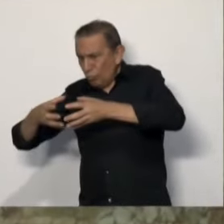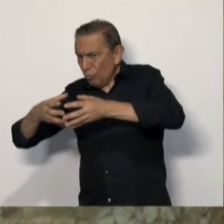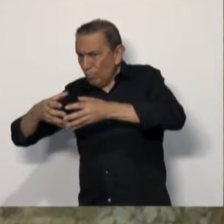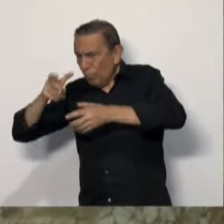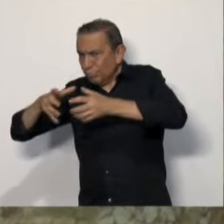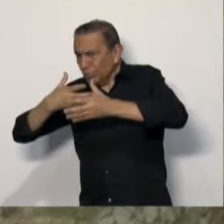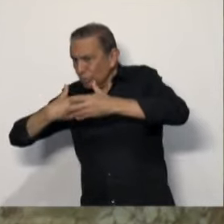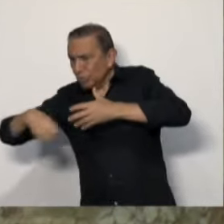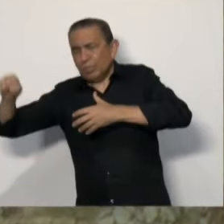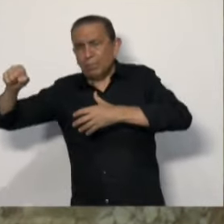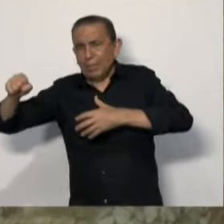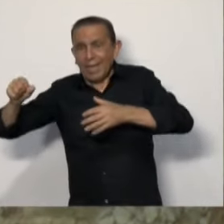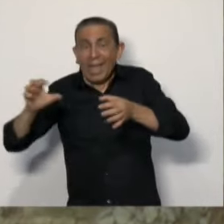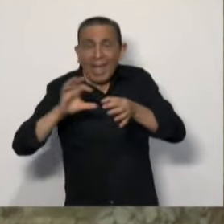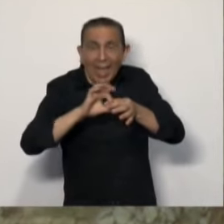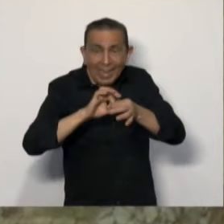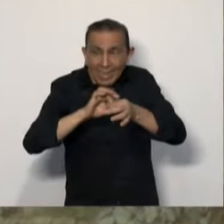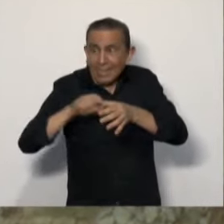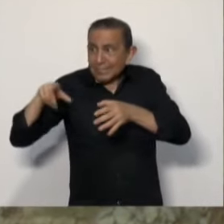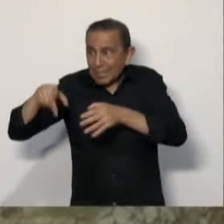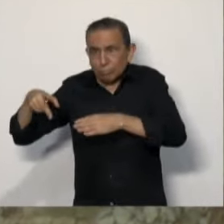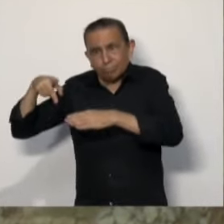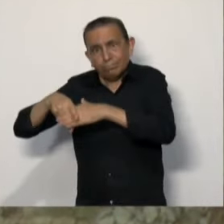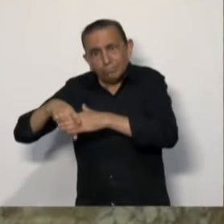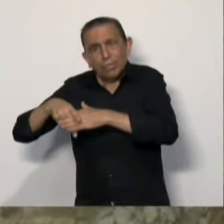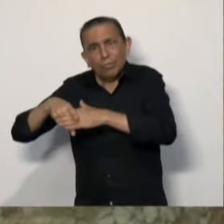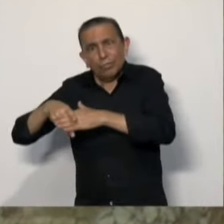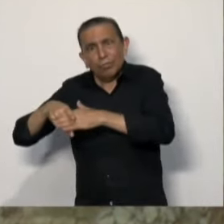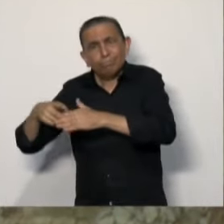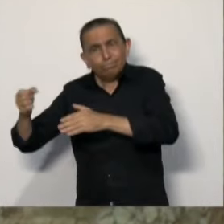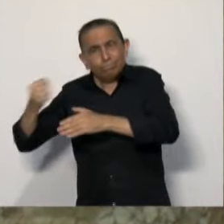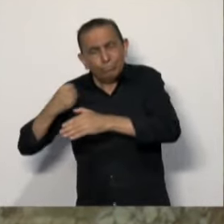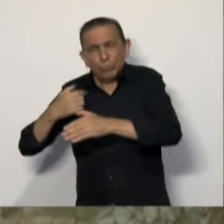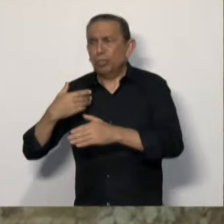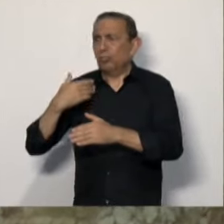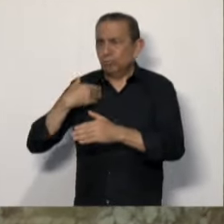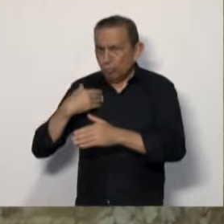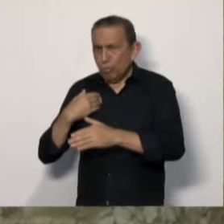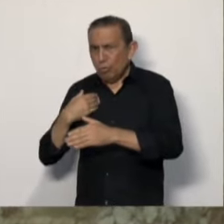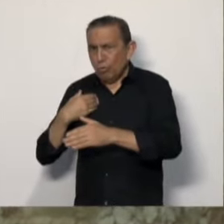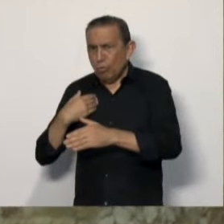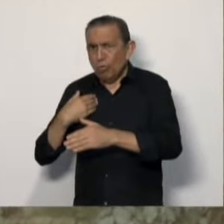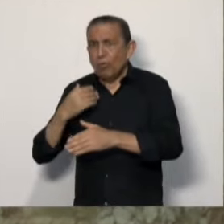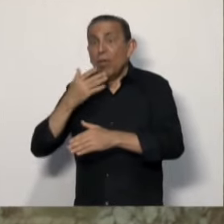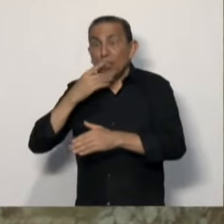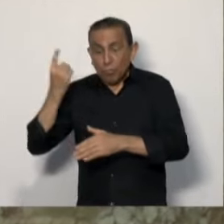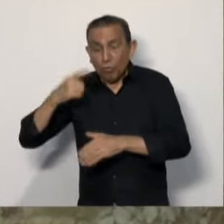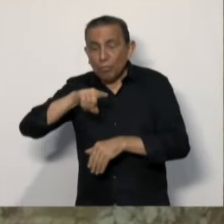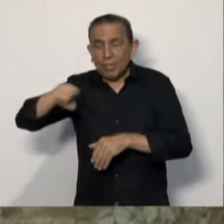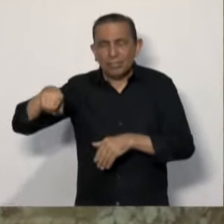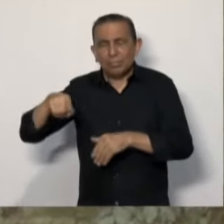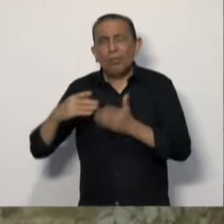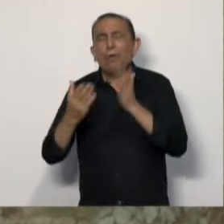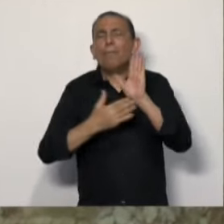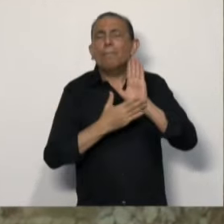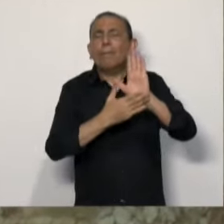Egipto? Mi alianza que ellos rompieron, aunque yo era su dueño. Oráculo